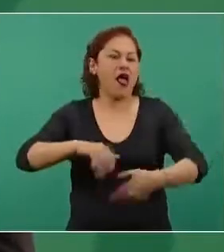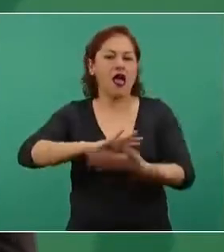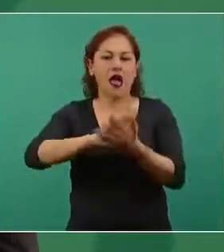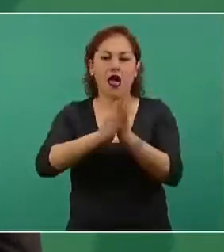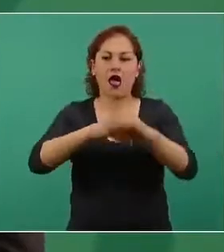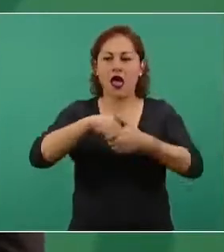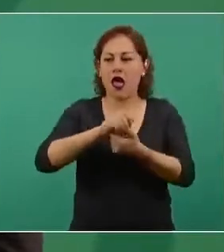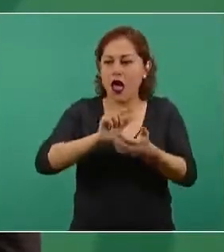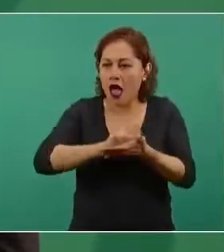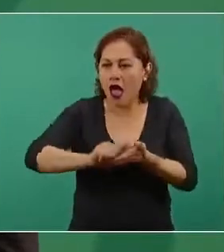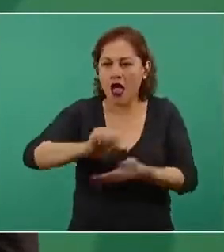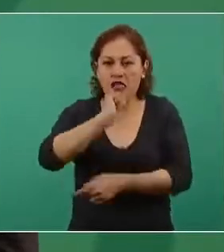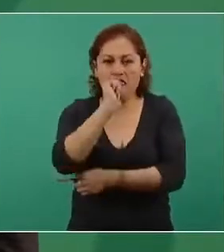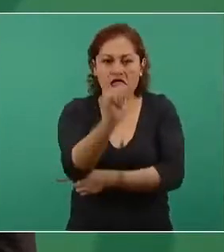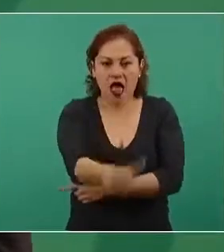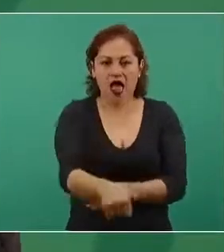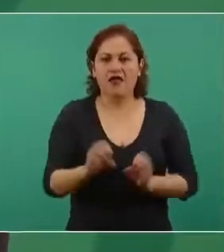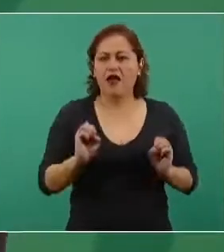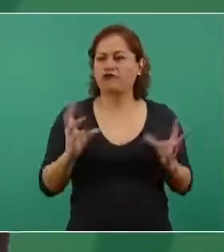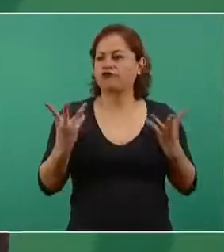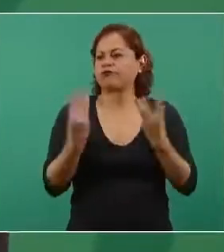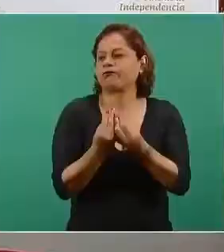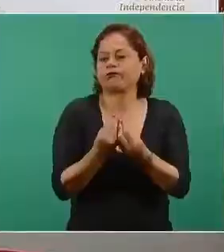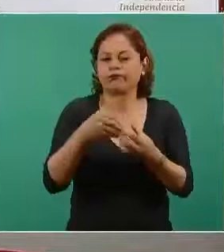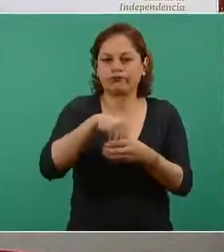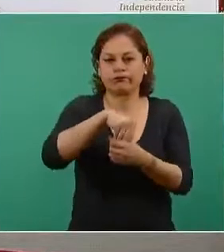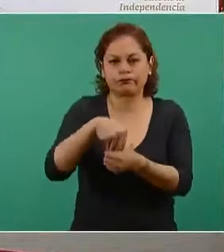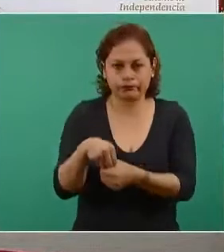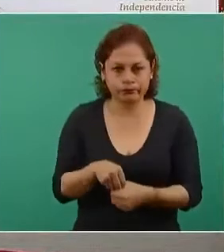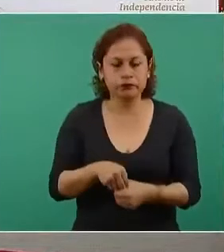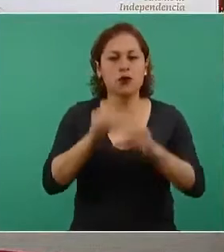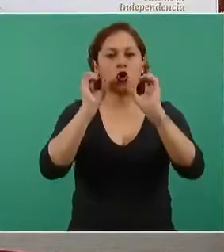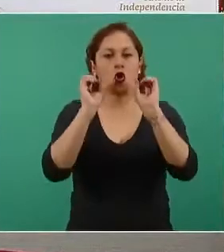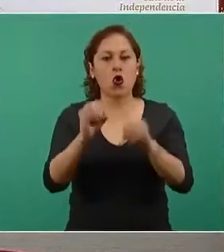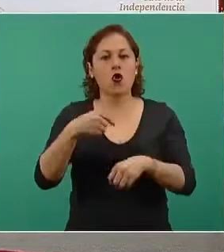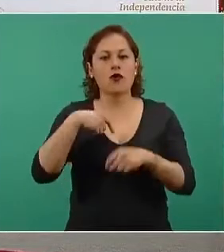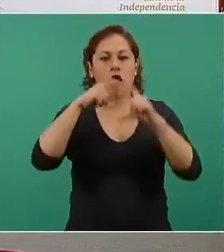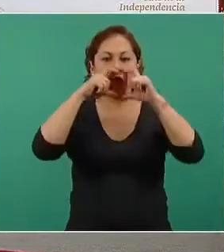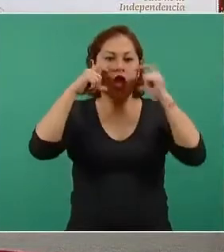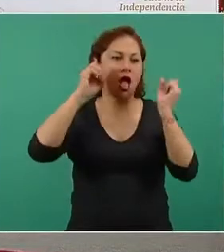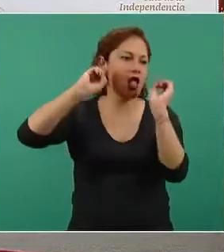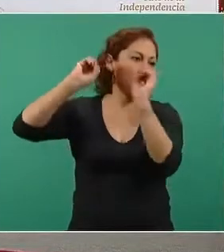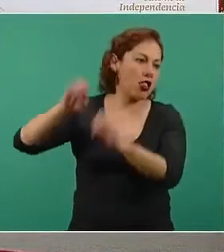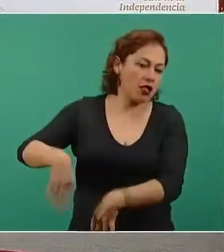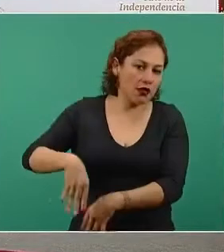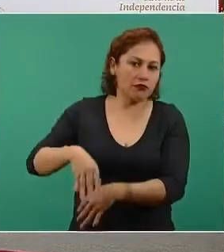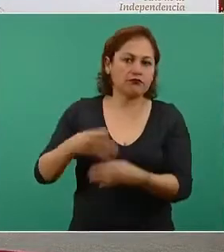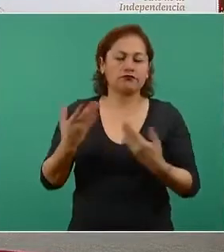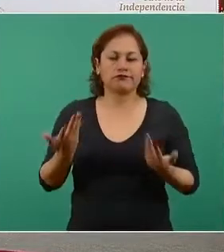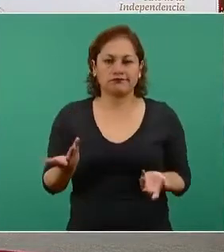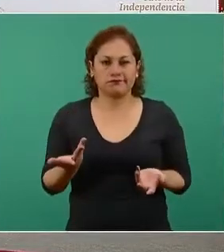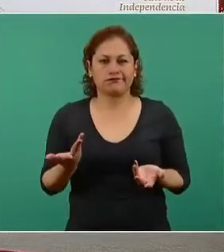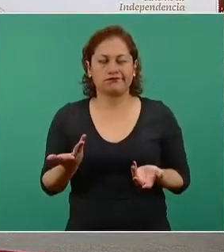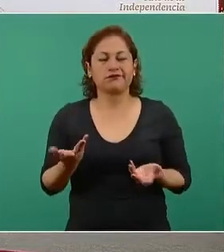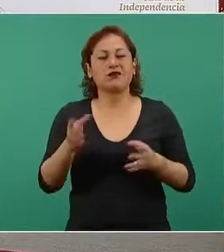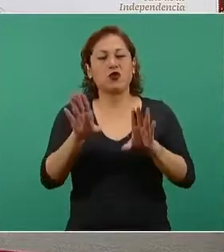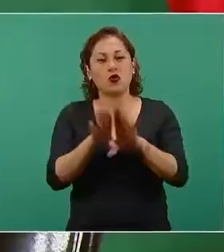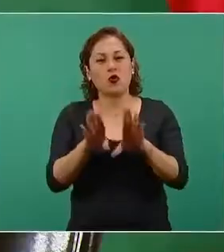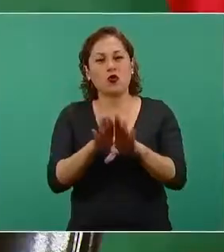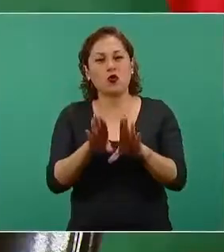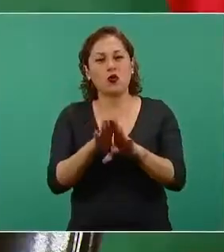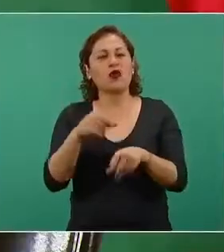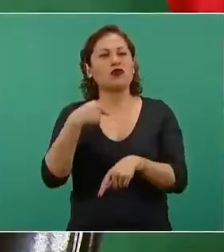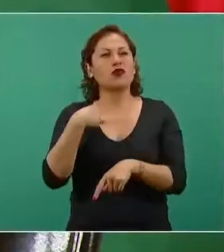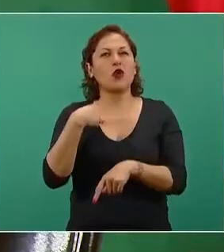significa que yo voy a dejar de guardar mi sana distancia, significa que voy a dejar de utilizar el cubrebocas, ¿no?, en espacios cerrados, significa que voy